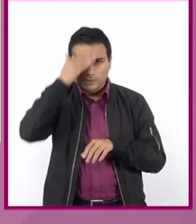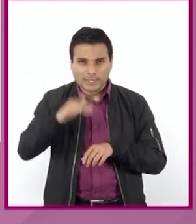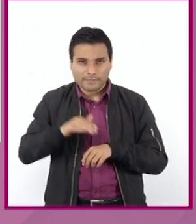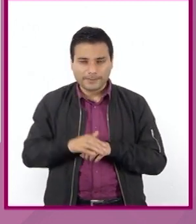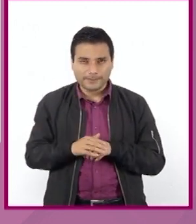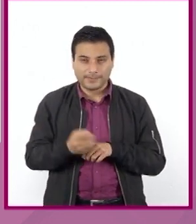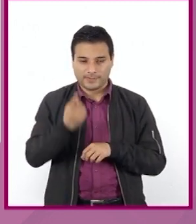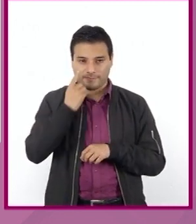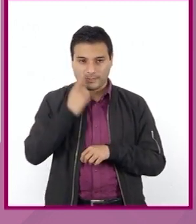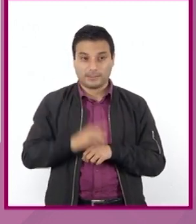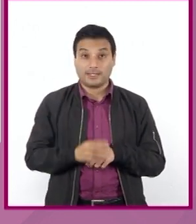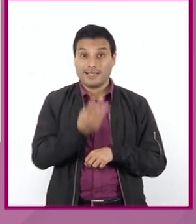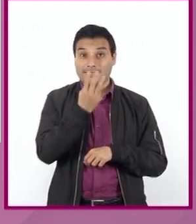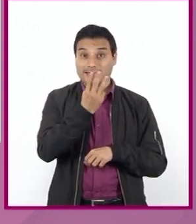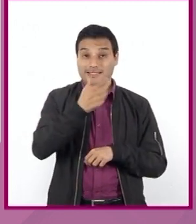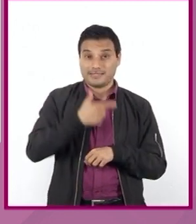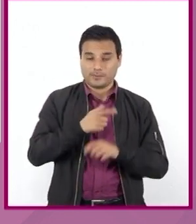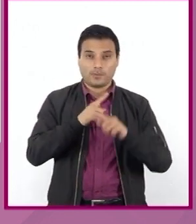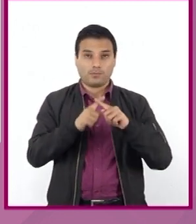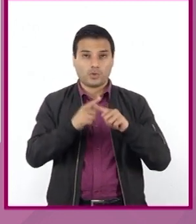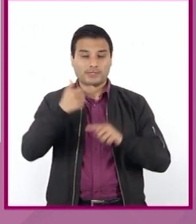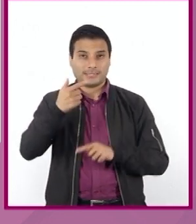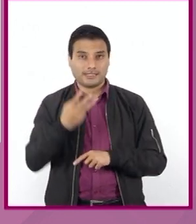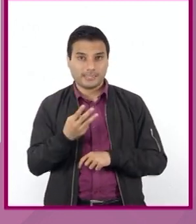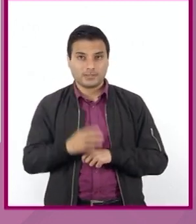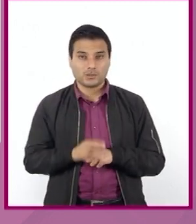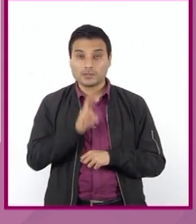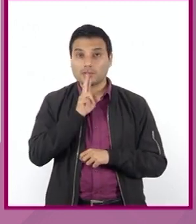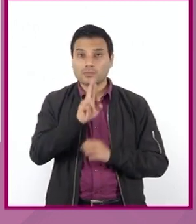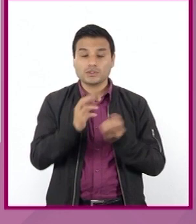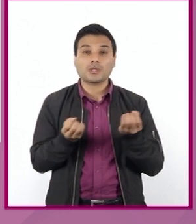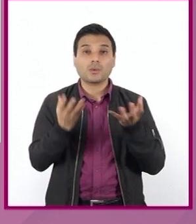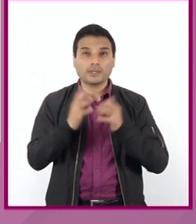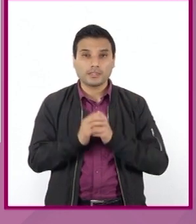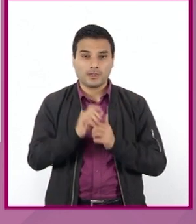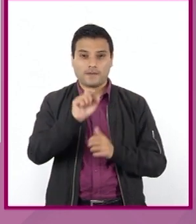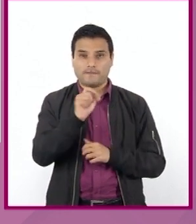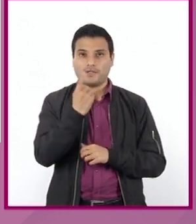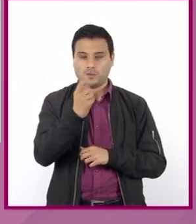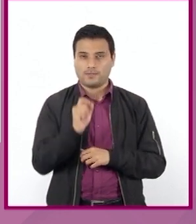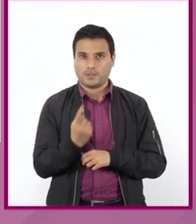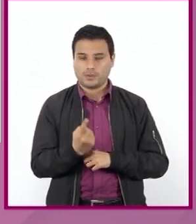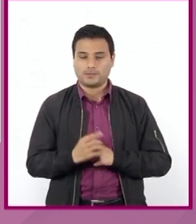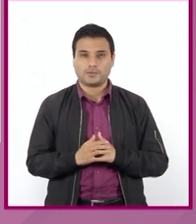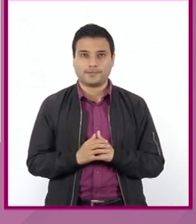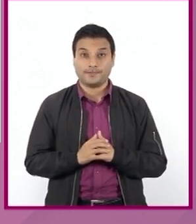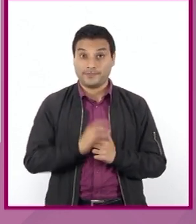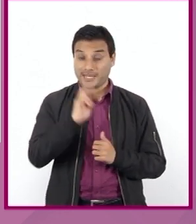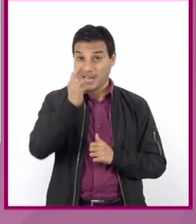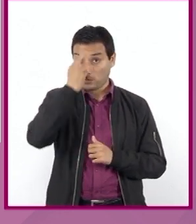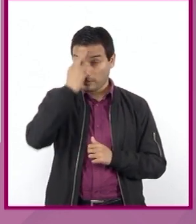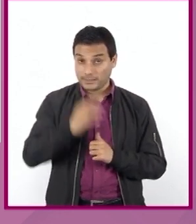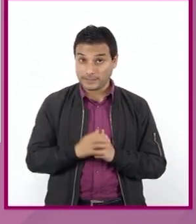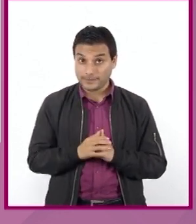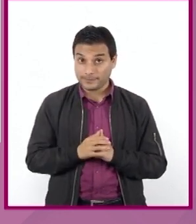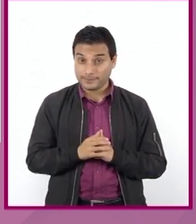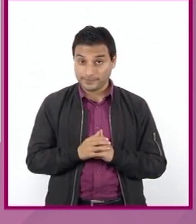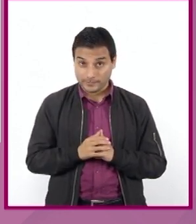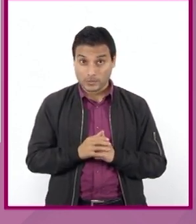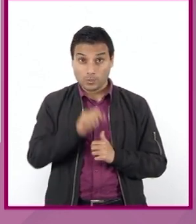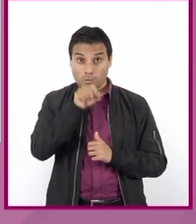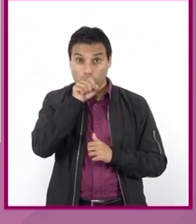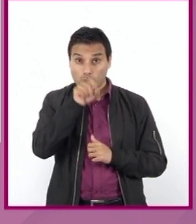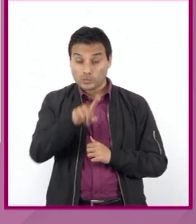Tenemos que 3 séptimos por 7 tercios es igual a 21 veintiunavos. Recuerden que cuando tenemos el